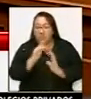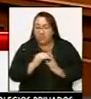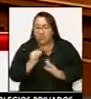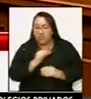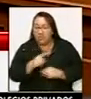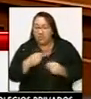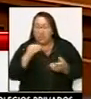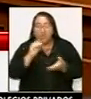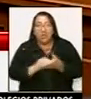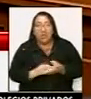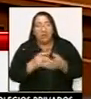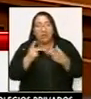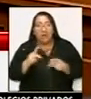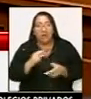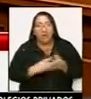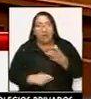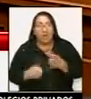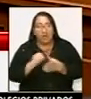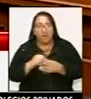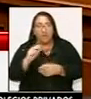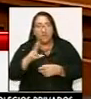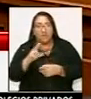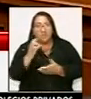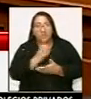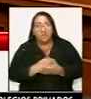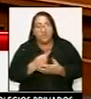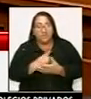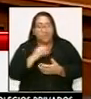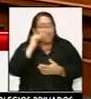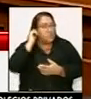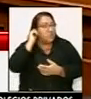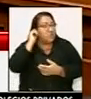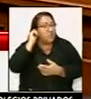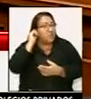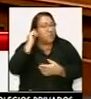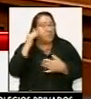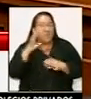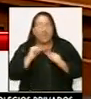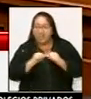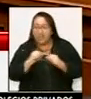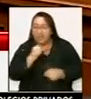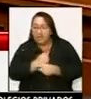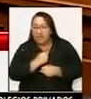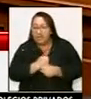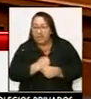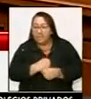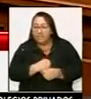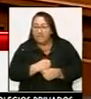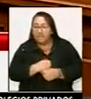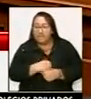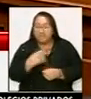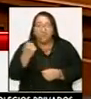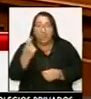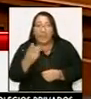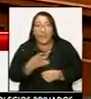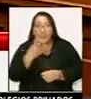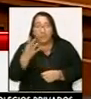está destinado a permitir que los 3 centros que ya tenemos sigan funcionando, y entiendo